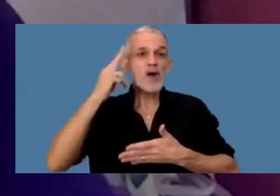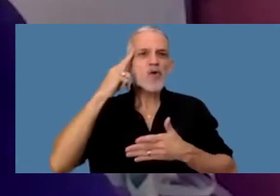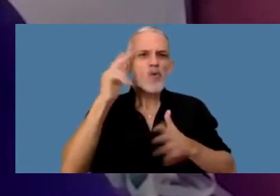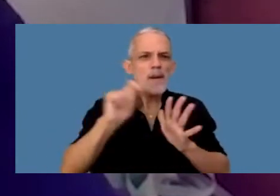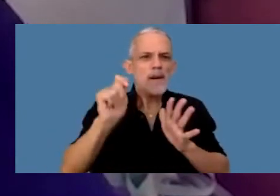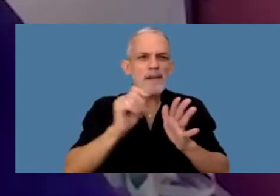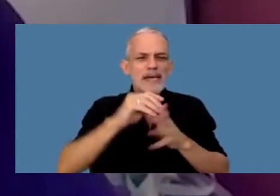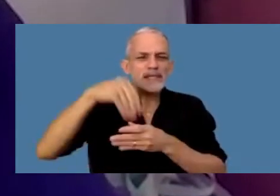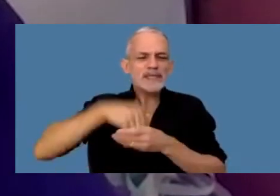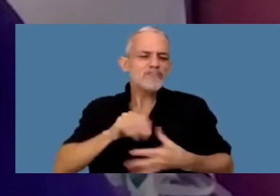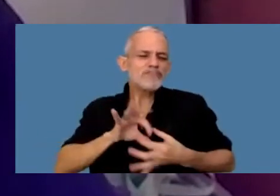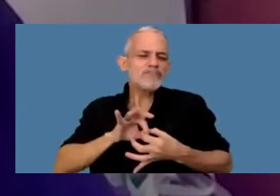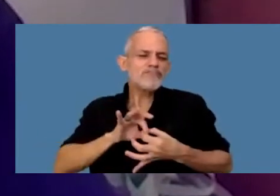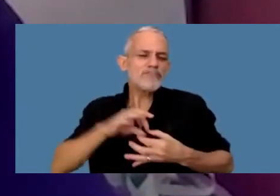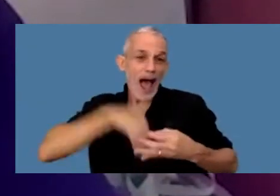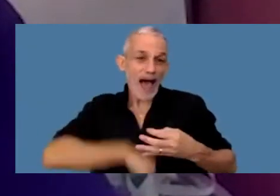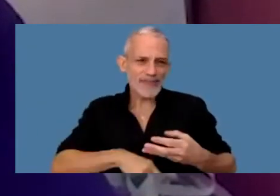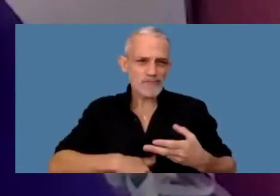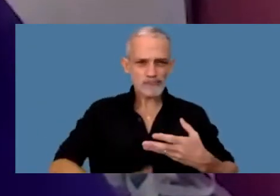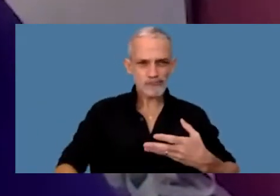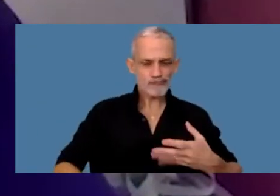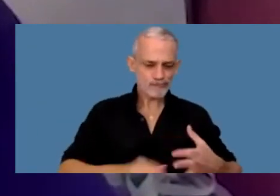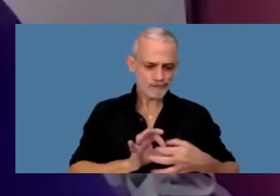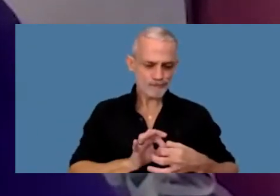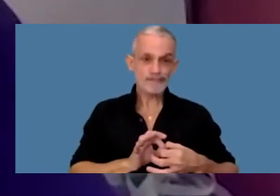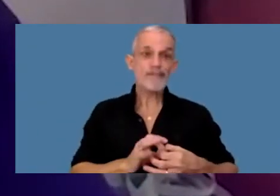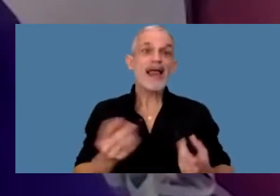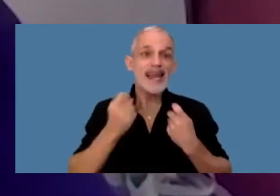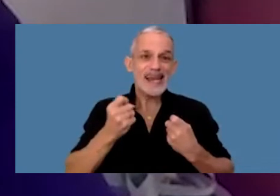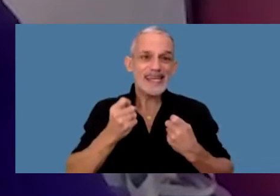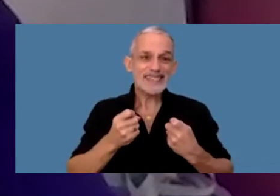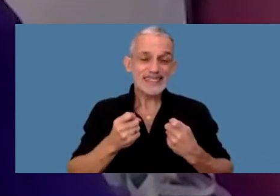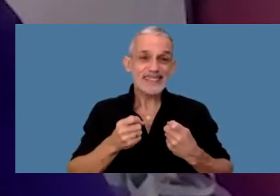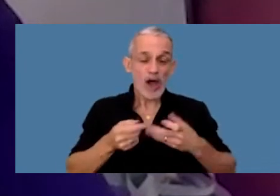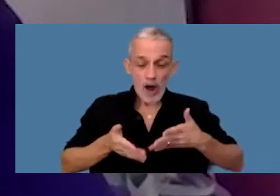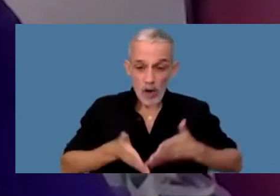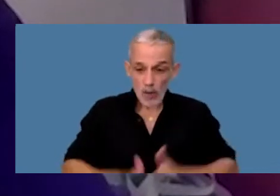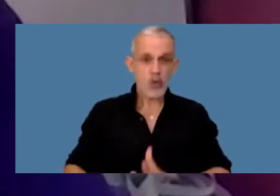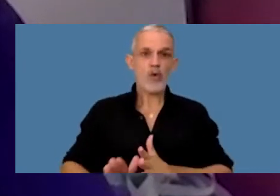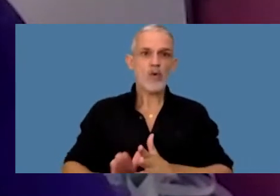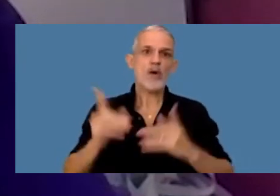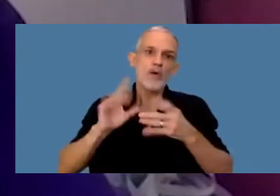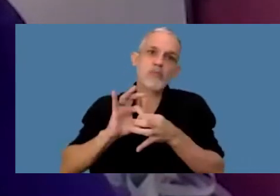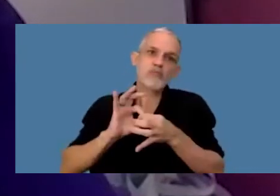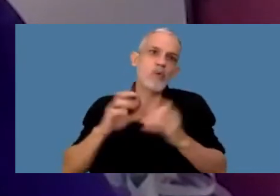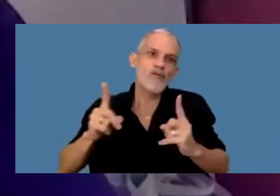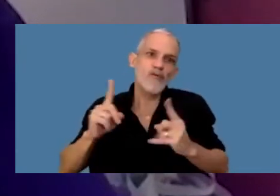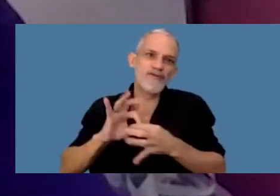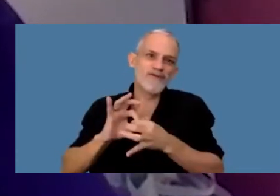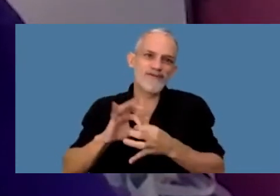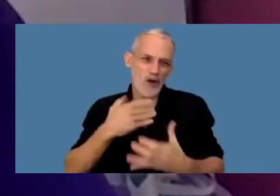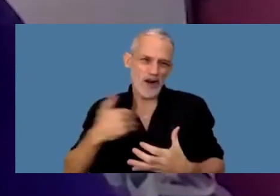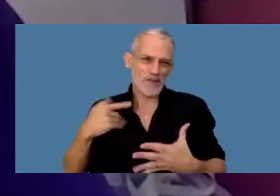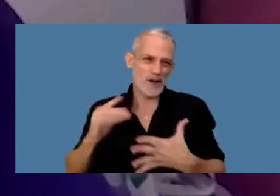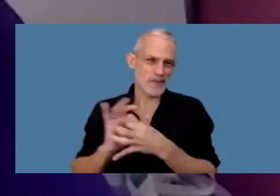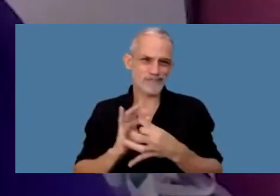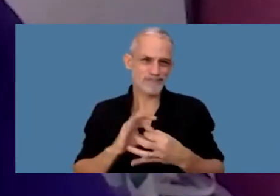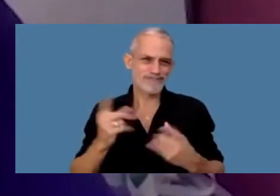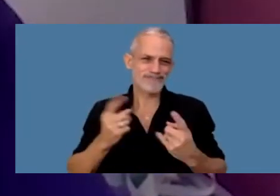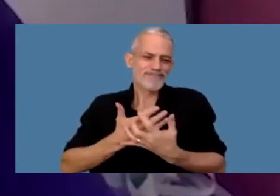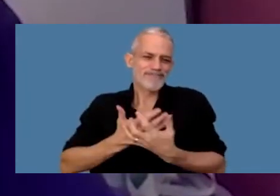en el pecho, siempre que sean posibles, que no haya ningún tipo, obviamente,